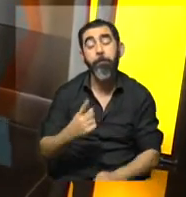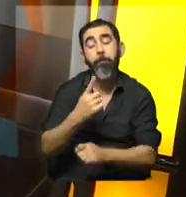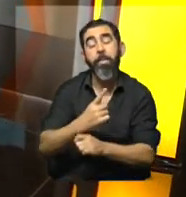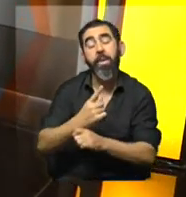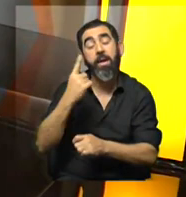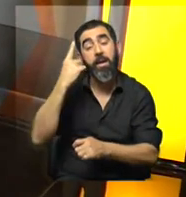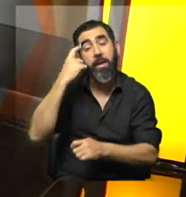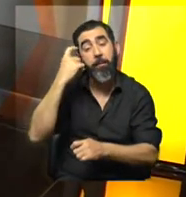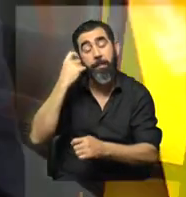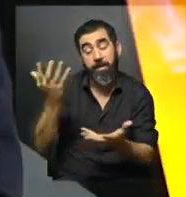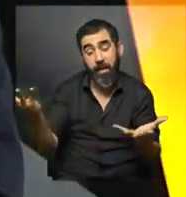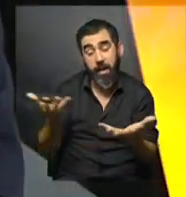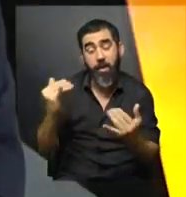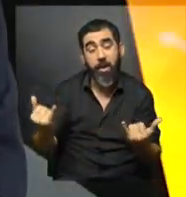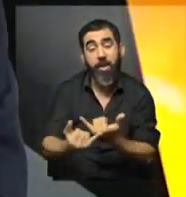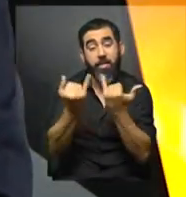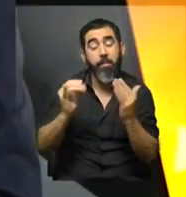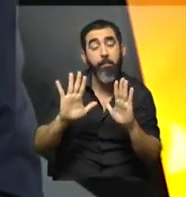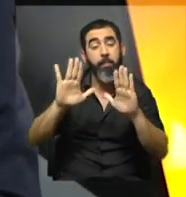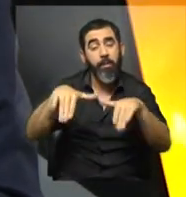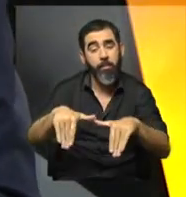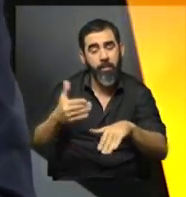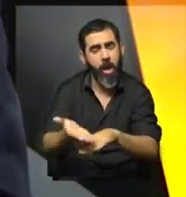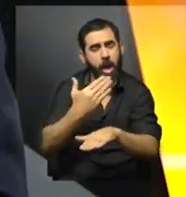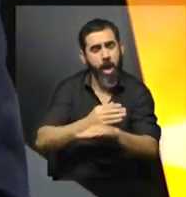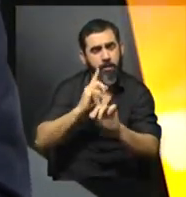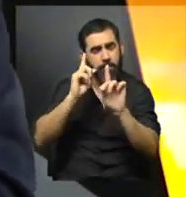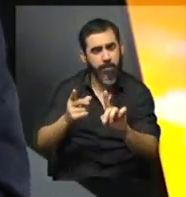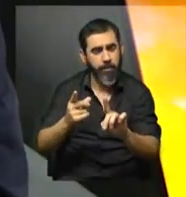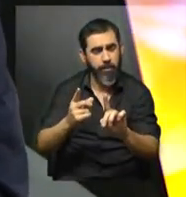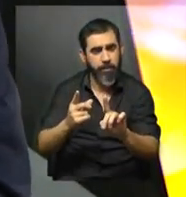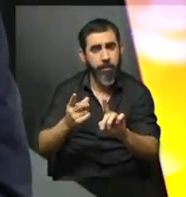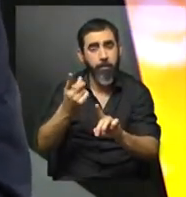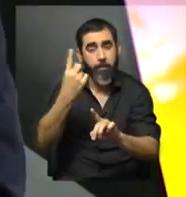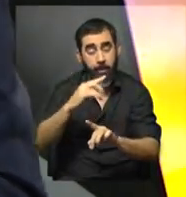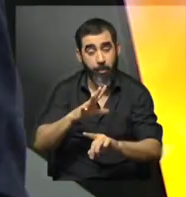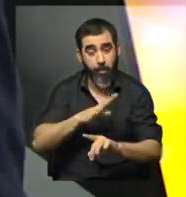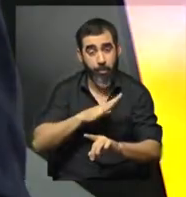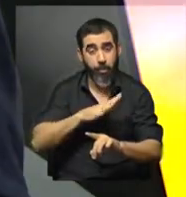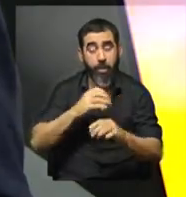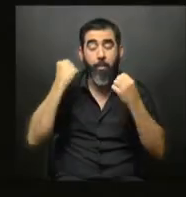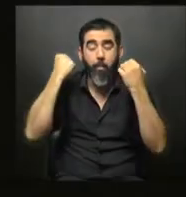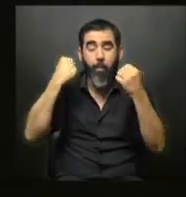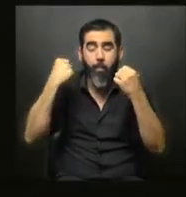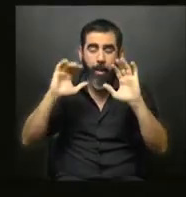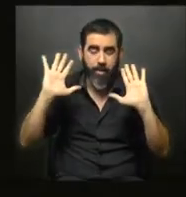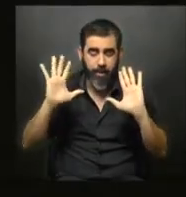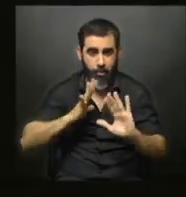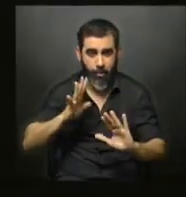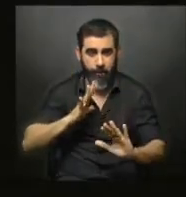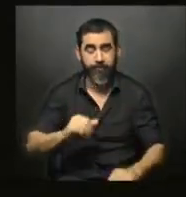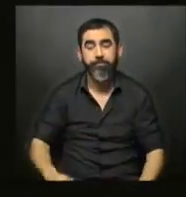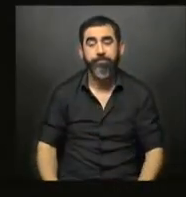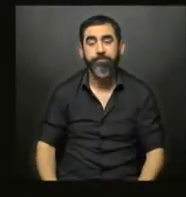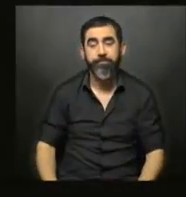experiencias fueron ahora para el Día del Patrimonio. Hubo antes también, creo, alguna otra. Pero todavía son algo así como ensayos con público. Sí, todavía estamos